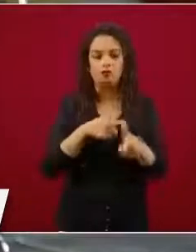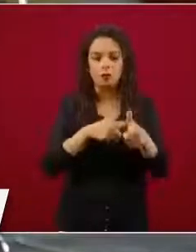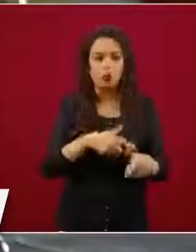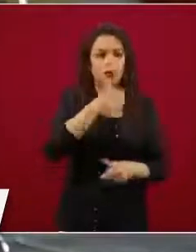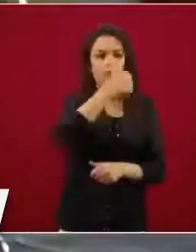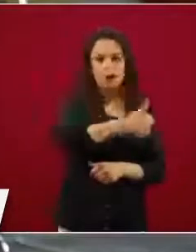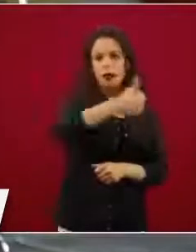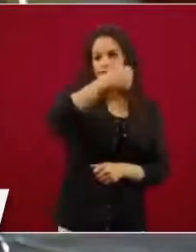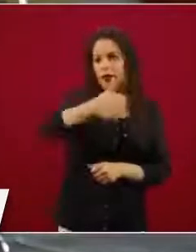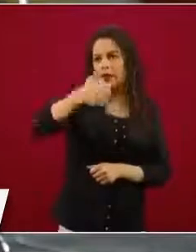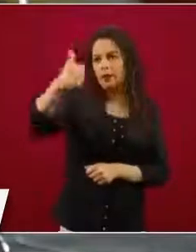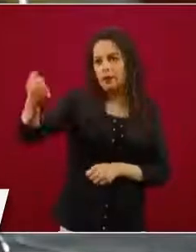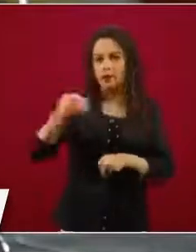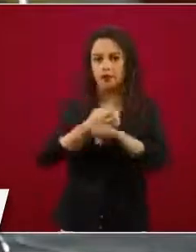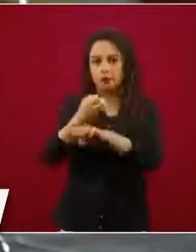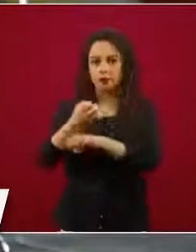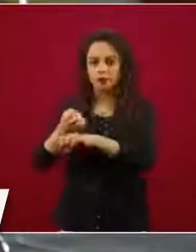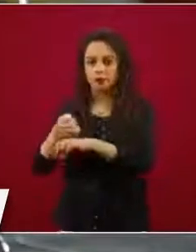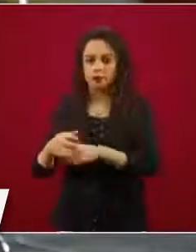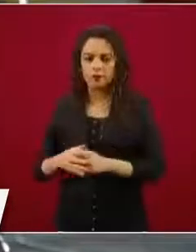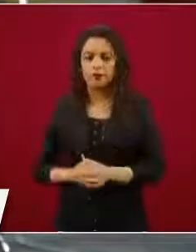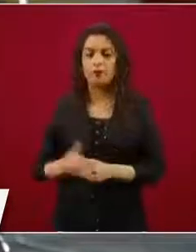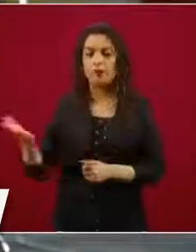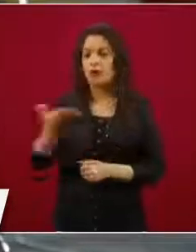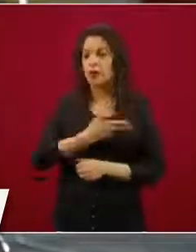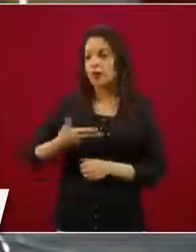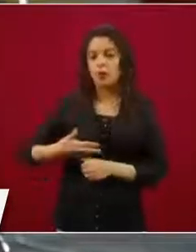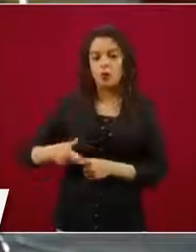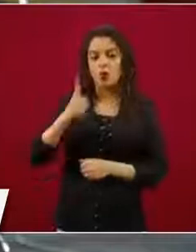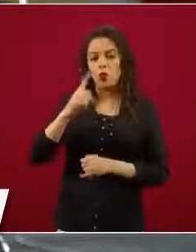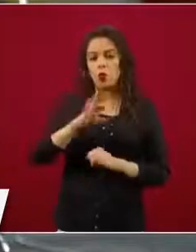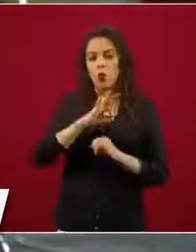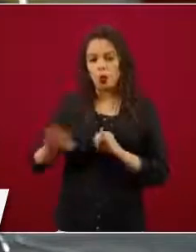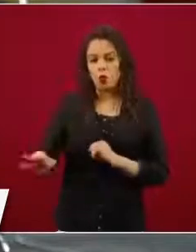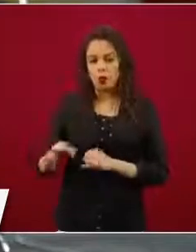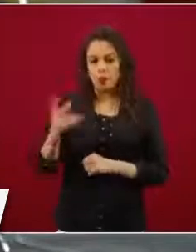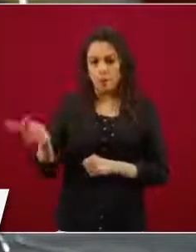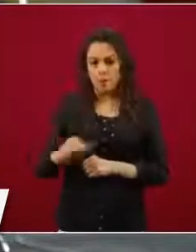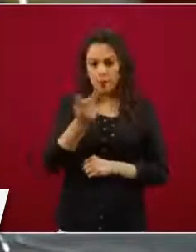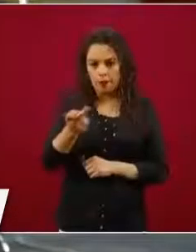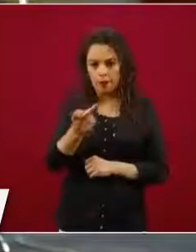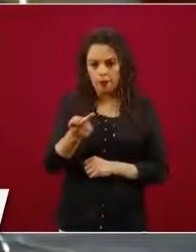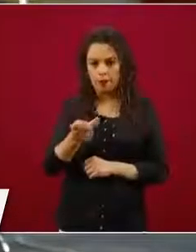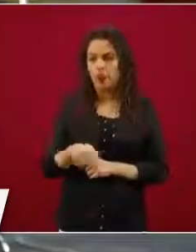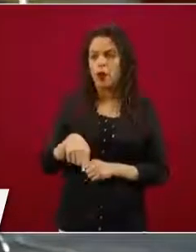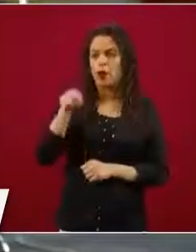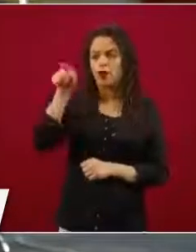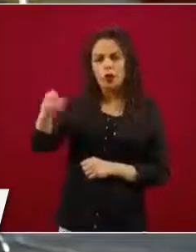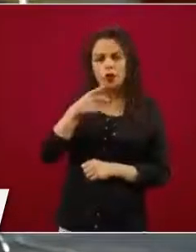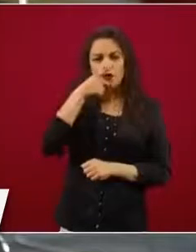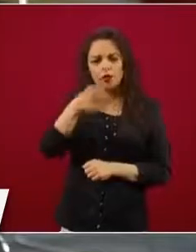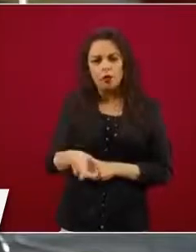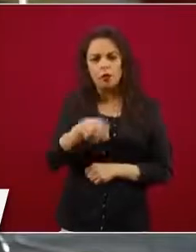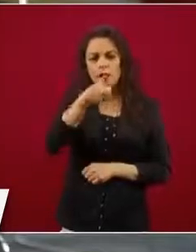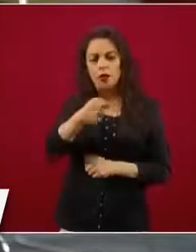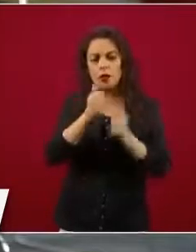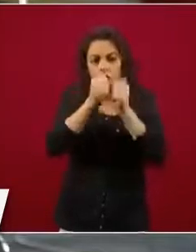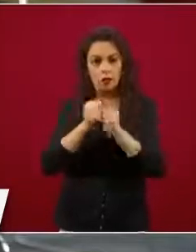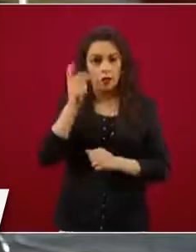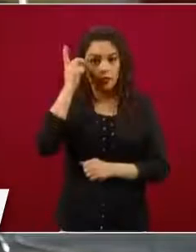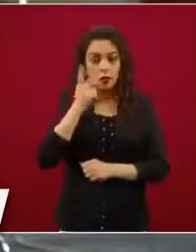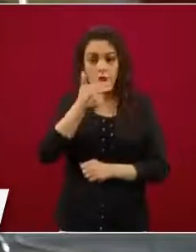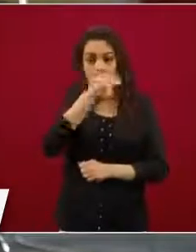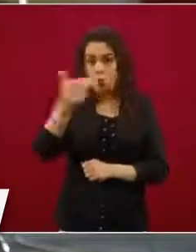Y presidente, si me permite una última pregunta. Usted estaba diciendo que no va a dormir en hoteles. ¿Va a dormir entonces en las